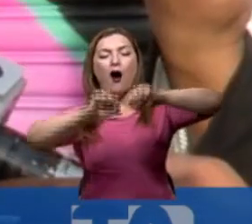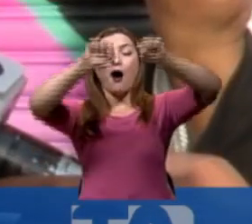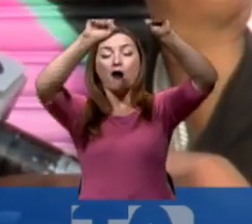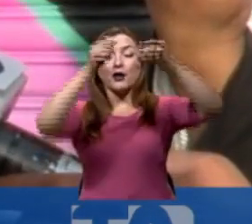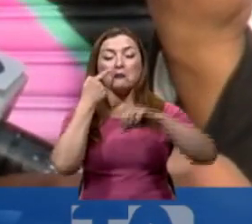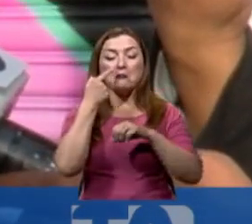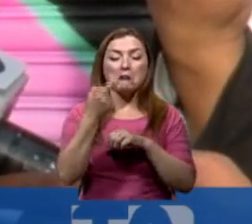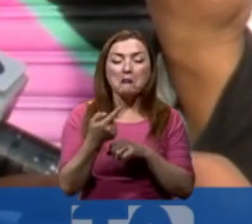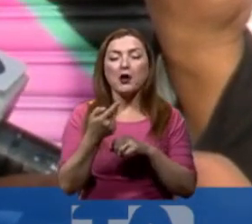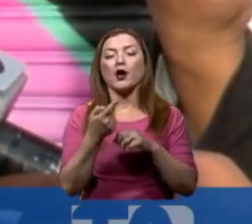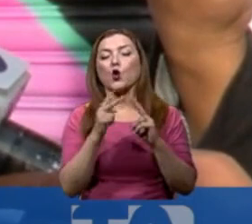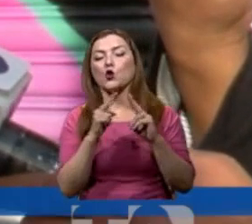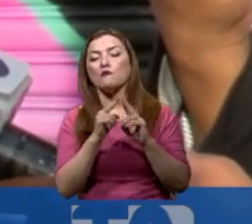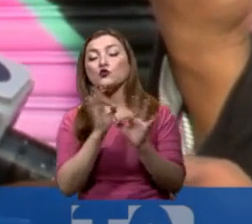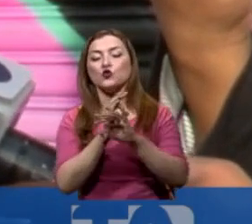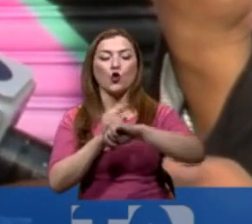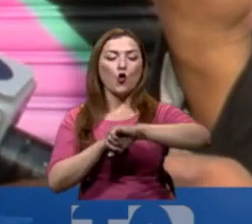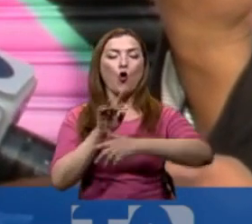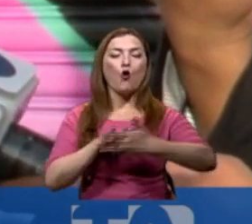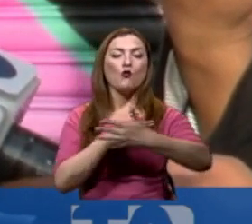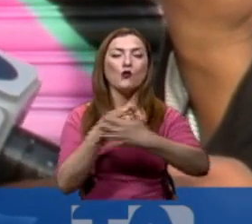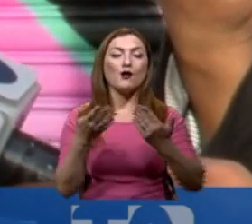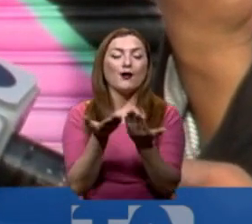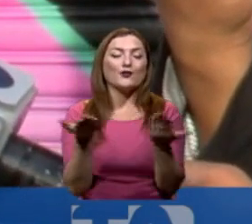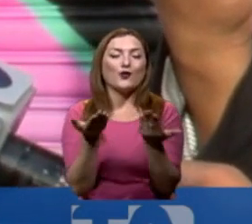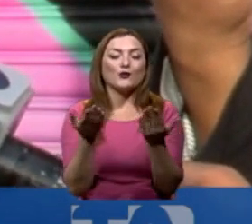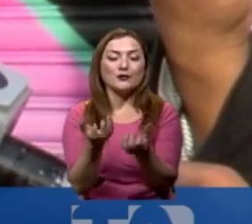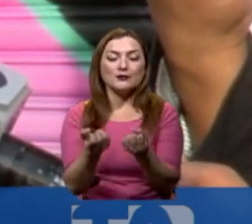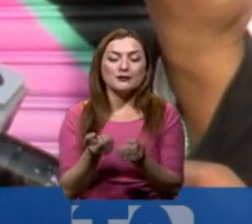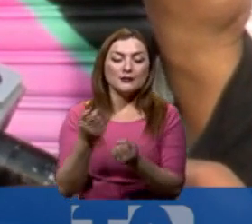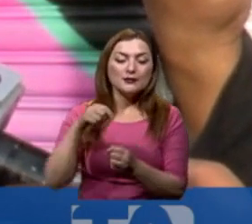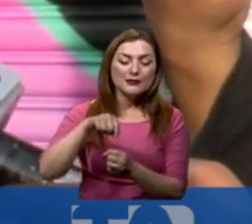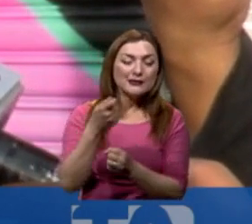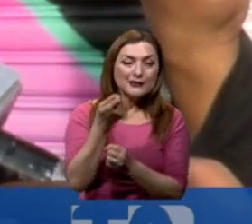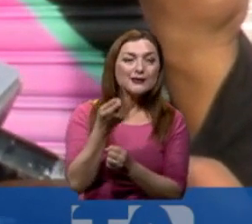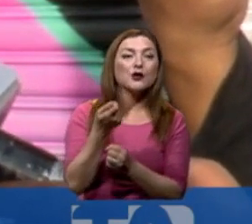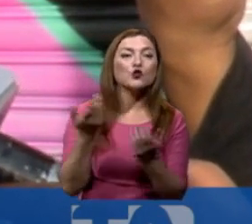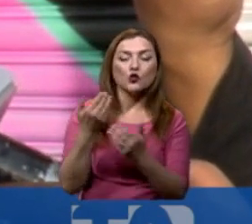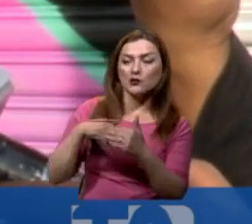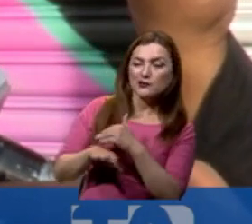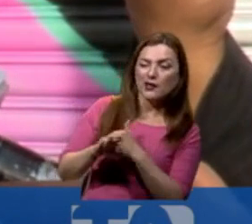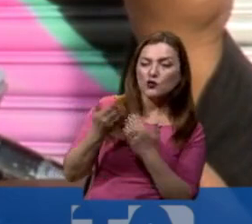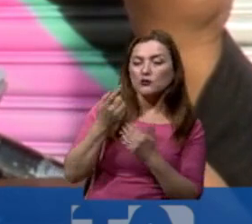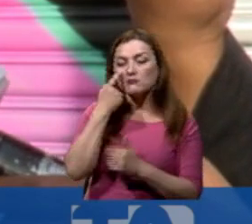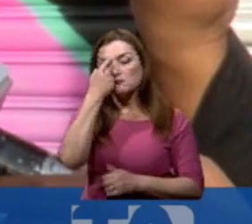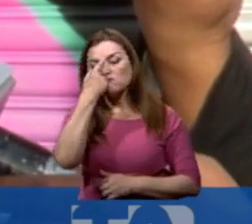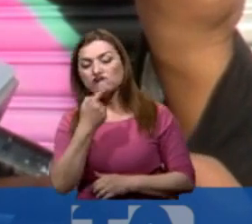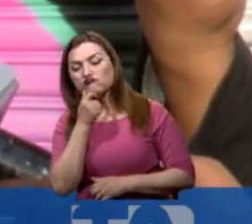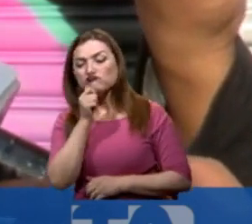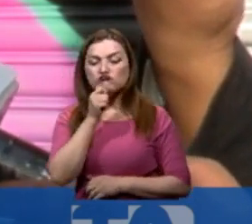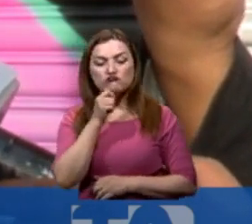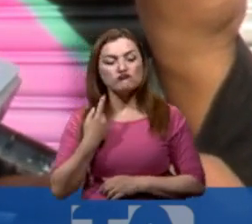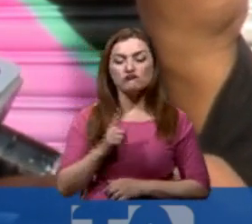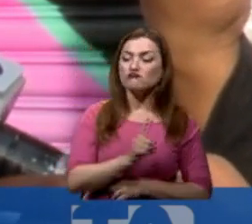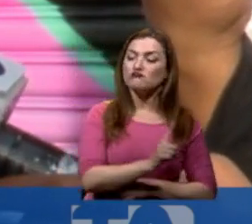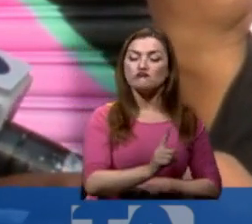Conocían el establecimiento, conocían el funcionamiento, dónde está el dinero, dónde está la caja, por dónde tenían que ingresar. Entonces se podría presumir